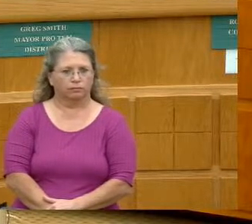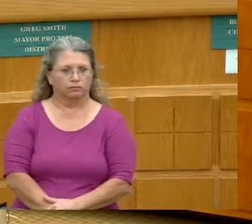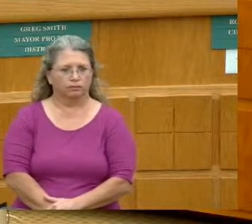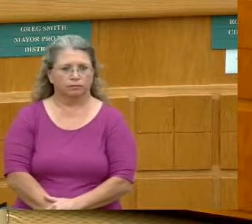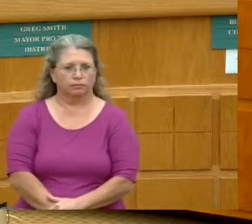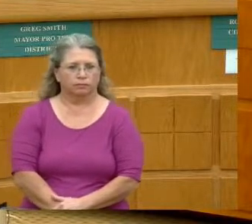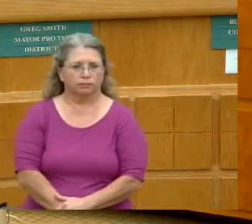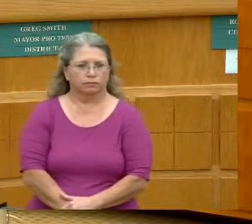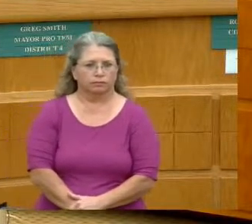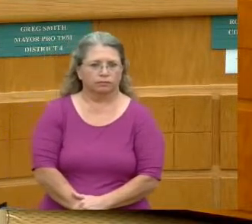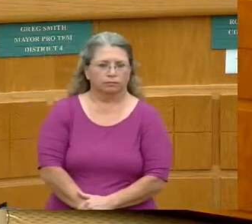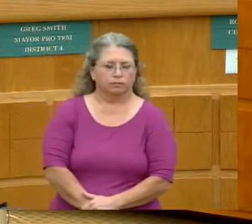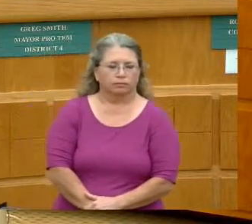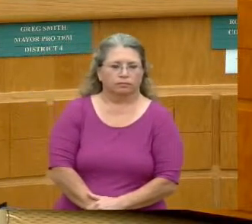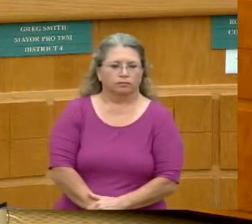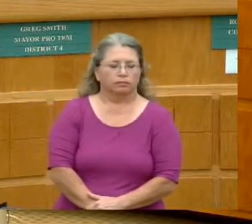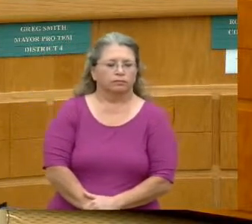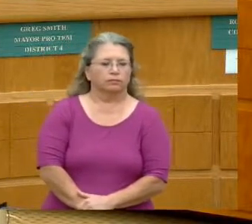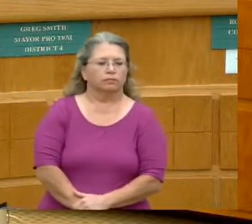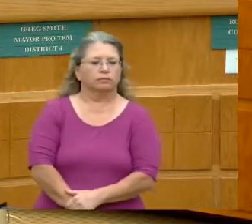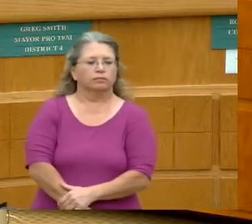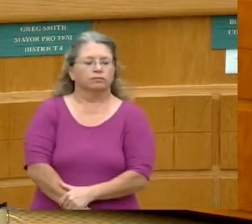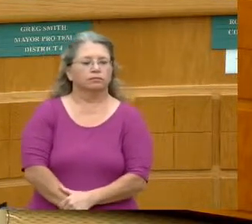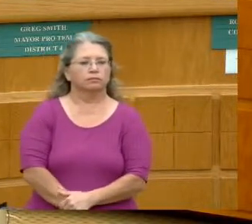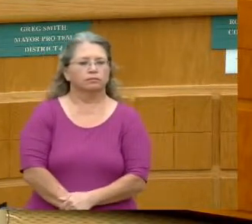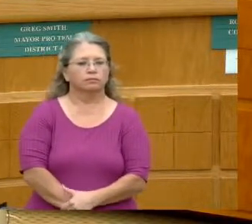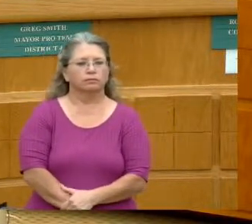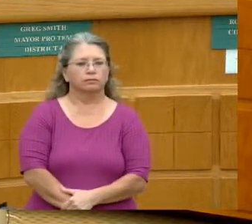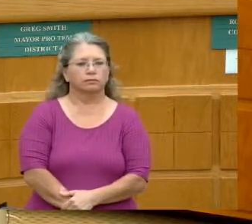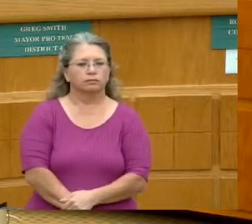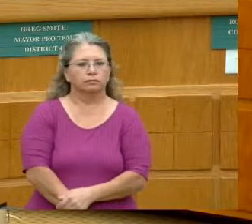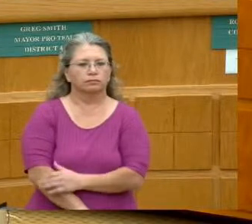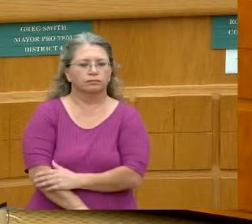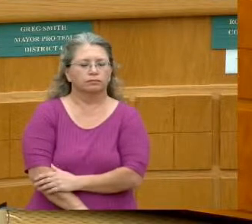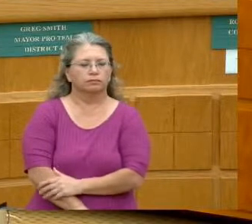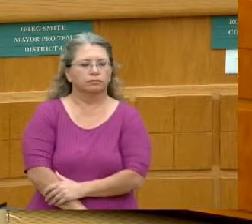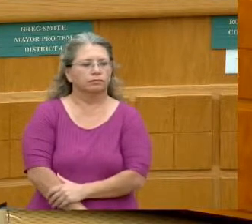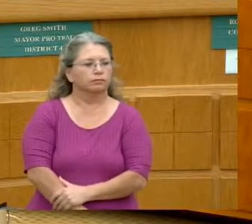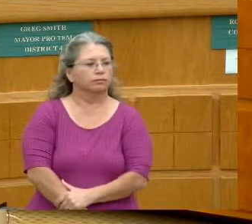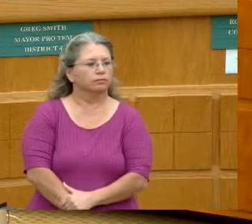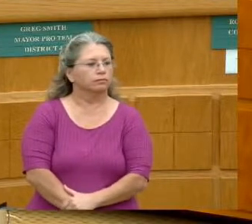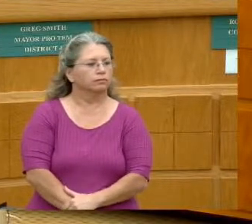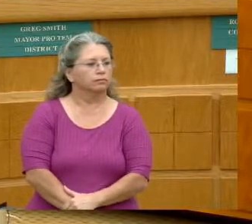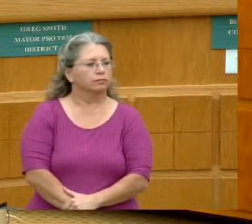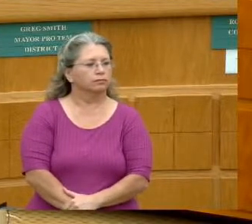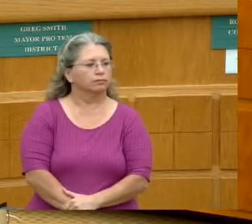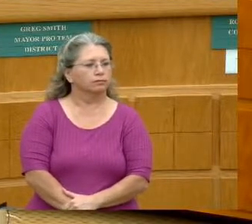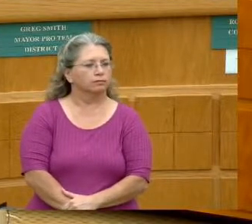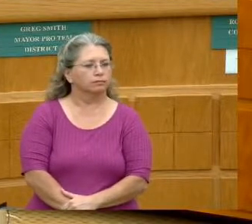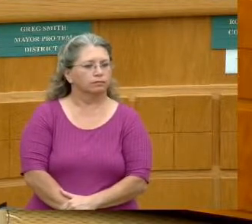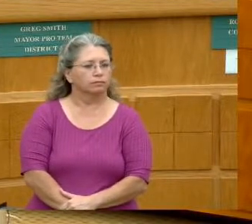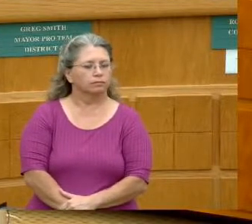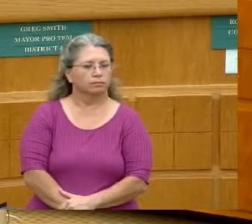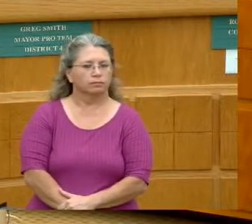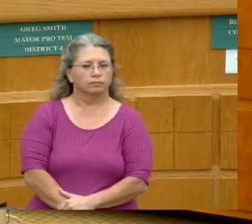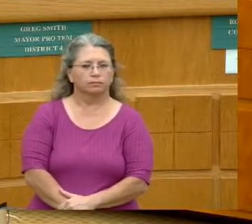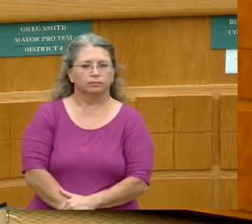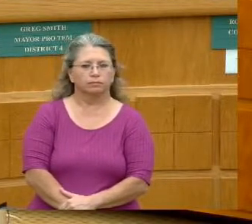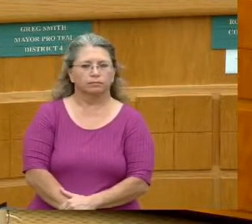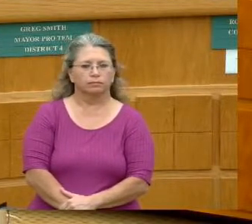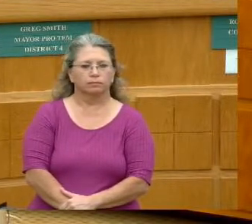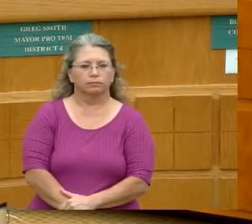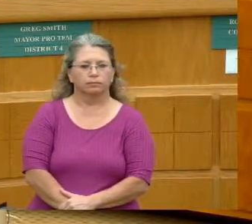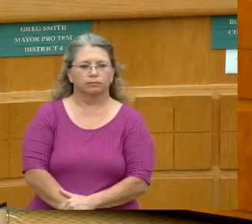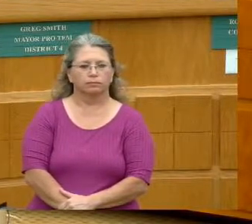que incluyen el uso de cubrebocas, el distanciamiento social y el lavado de manos frecuente, una persona infectada puede contagiar a 0.9.